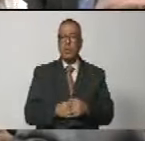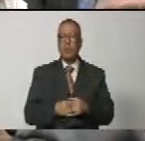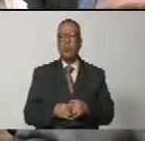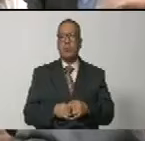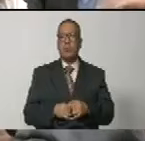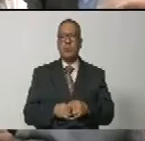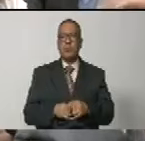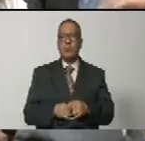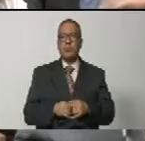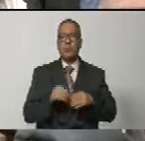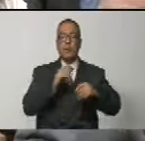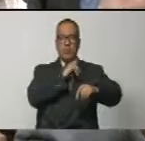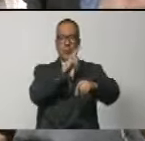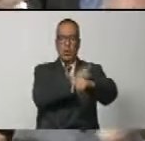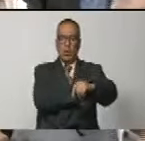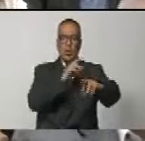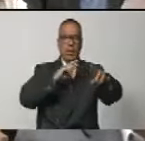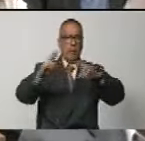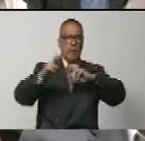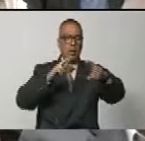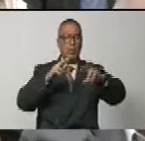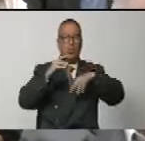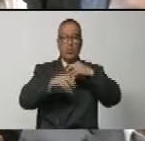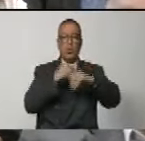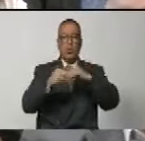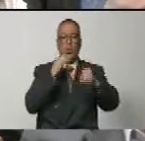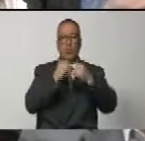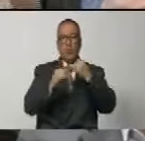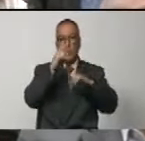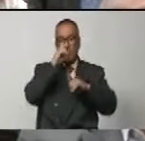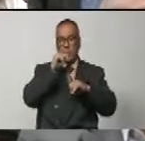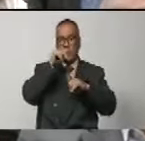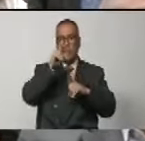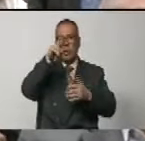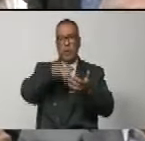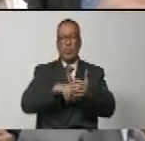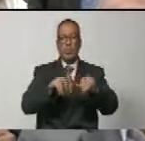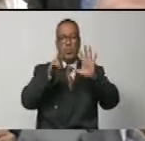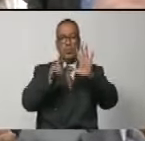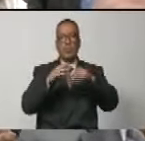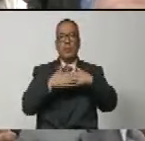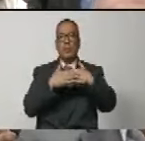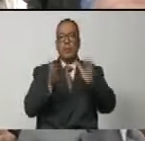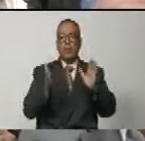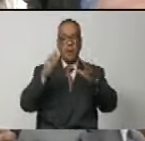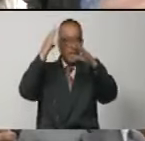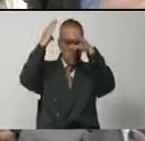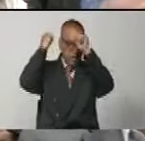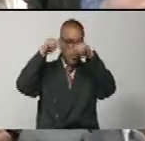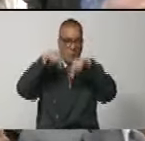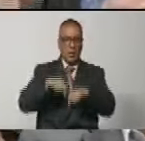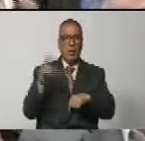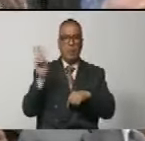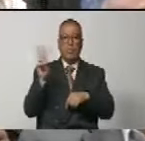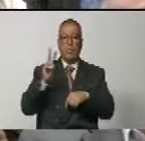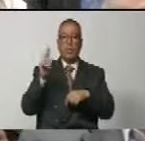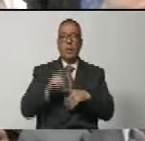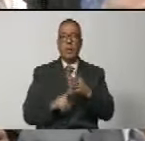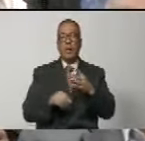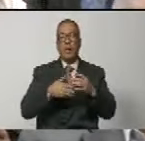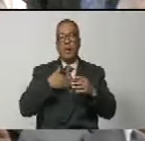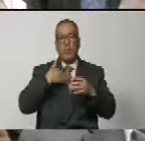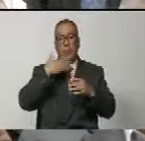través del fortalecimiento de las relaciones que se ha dado en los últimos años, en el 2007 se aperturó la embajada aquí en Venezuela de